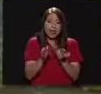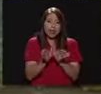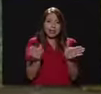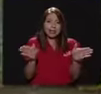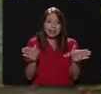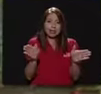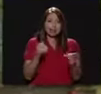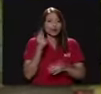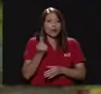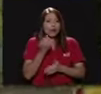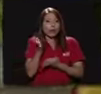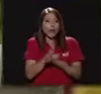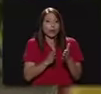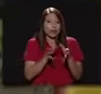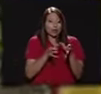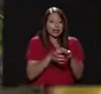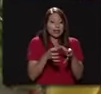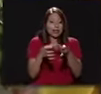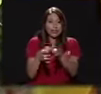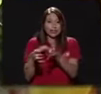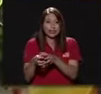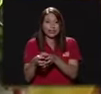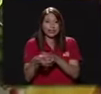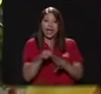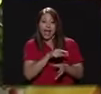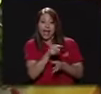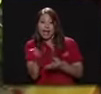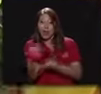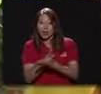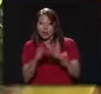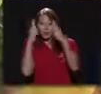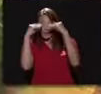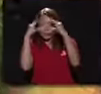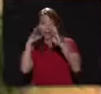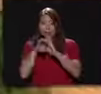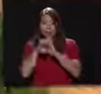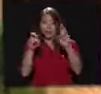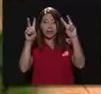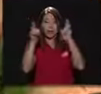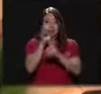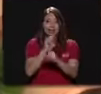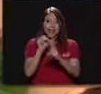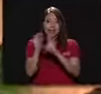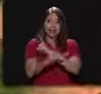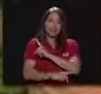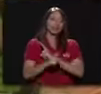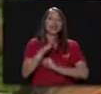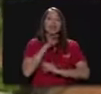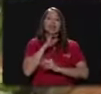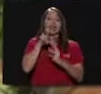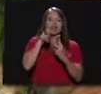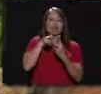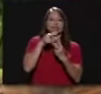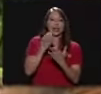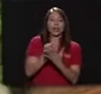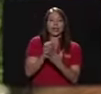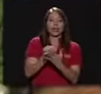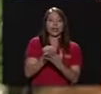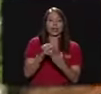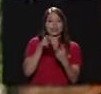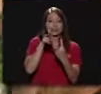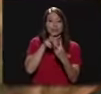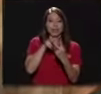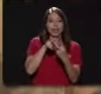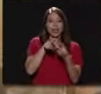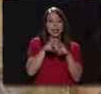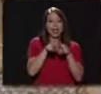manera generalizada, ¿verdad? Son solo ciertos sectores, y de ahí es que también algunos informes, por ejemplo, del Estado de la Nación, hablan de dos economías, ¿verdad?,